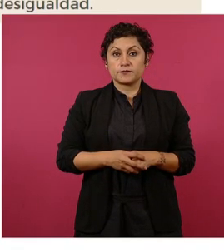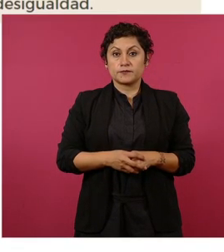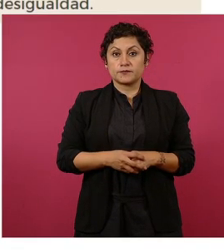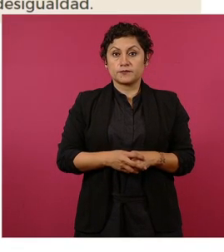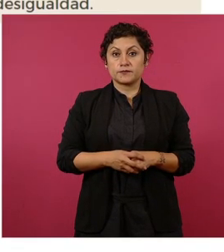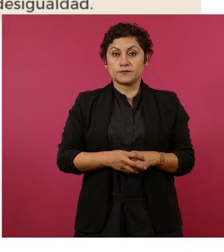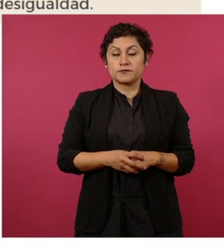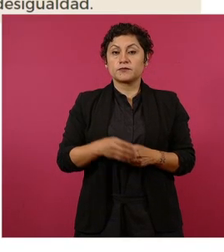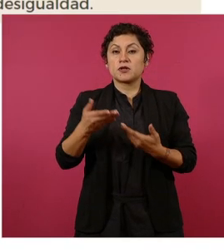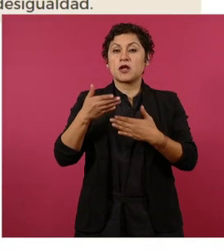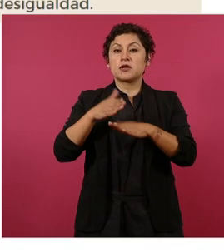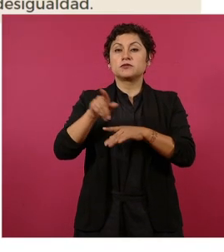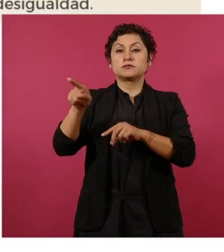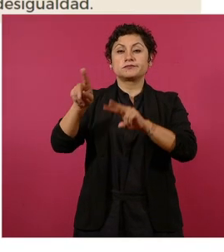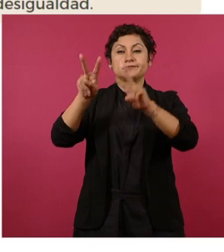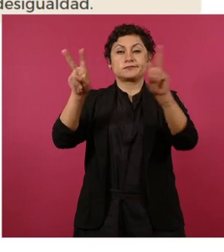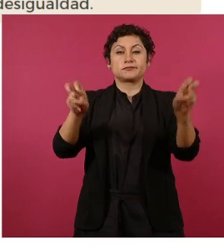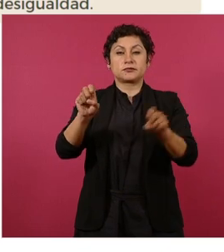del SAT.